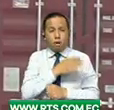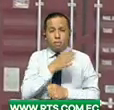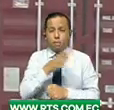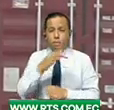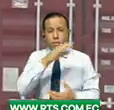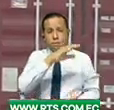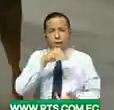guayaquileñas